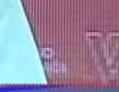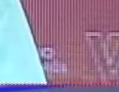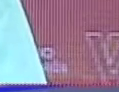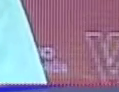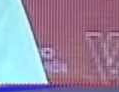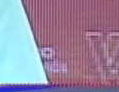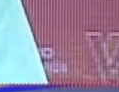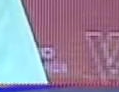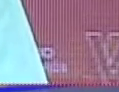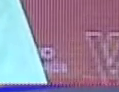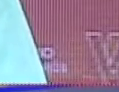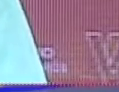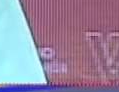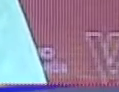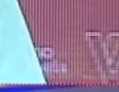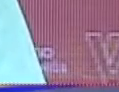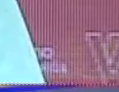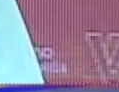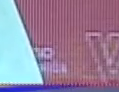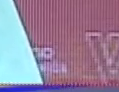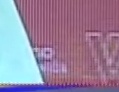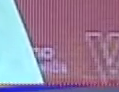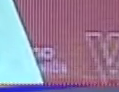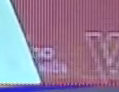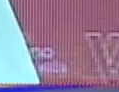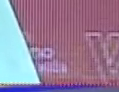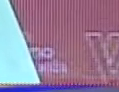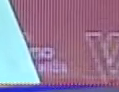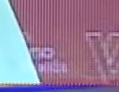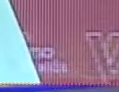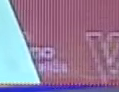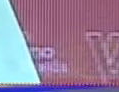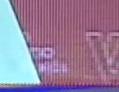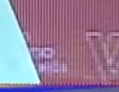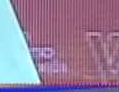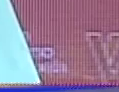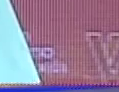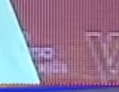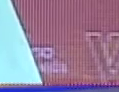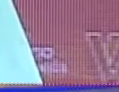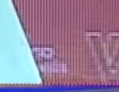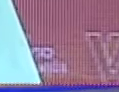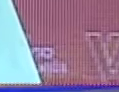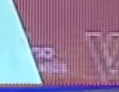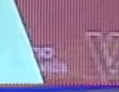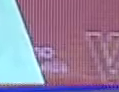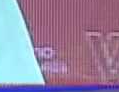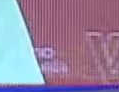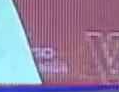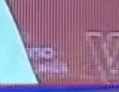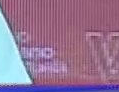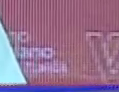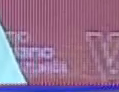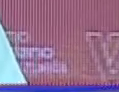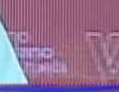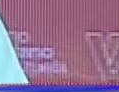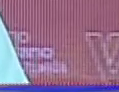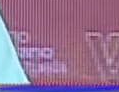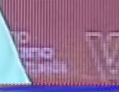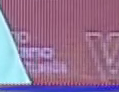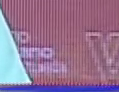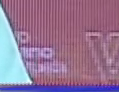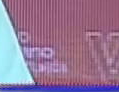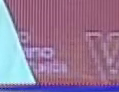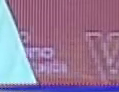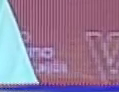de eso, quiero que Héctor Rodríguez informe a nuestro pueblo en cadena nacional de radio y televisión. Estamos en cadena nacional